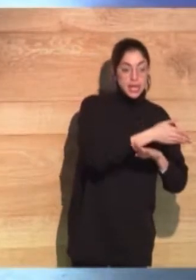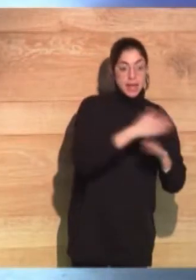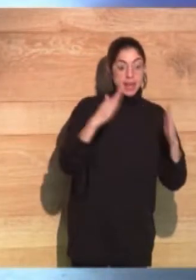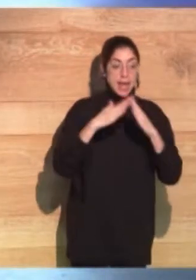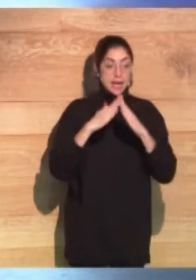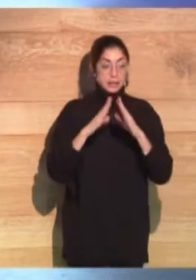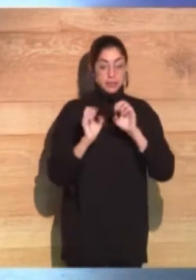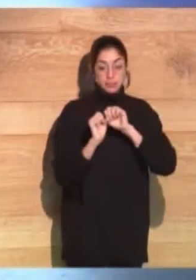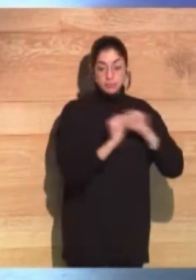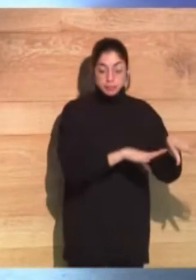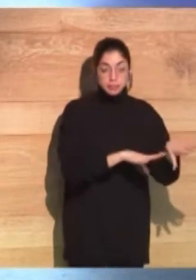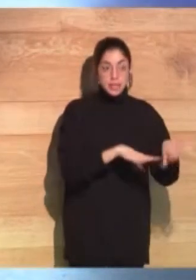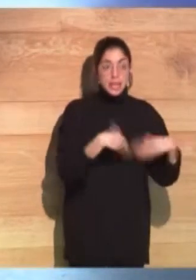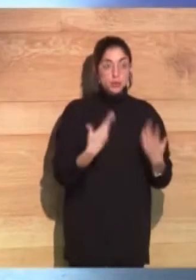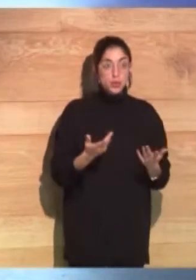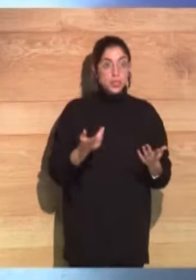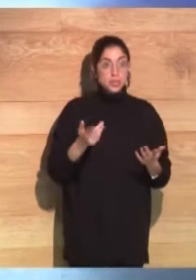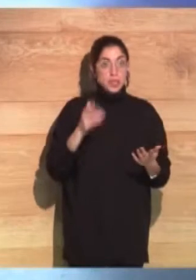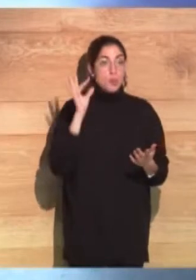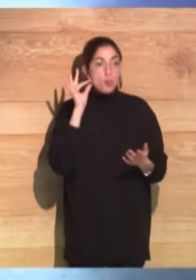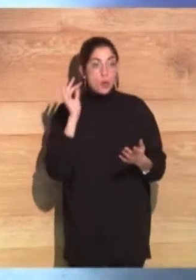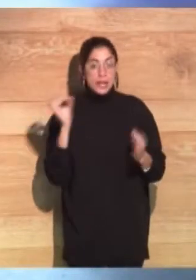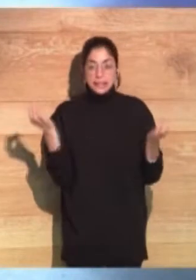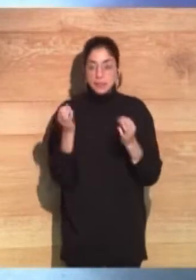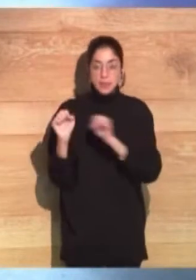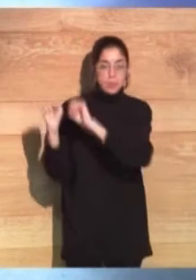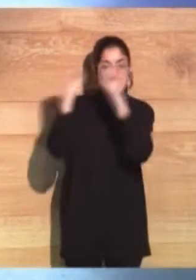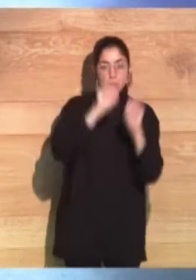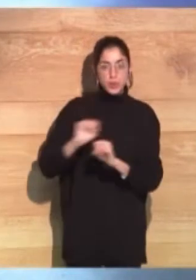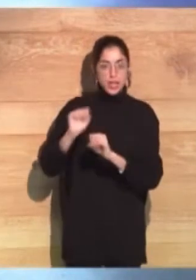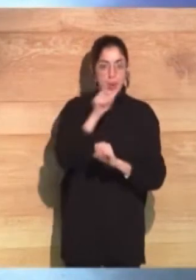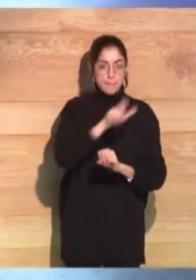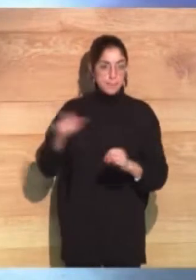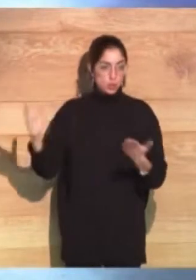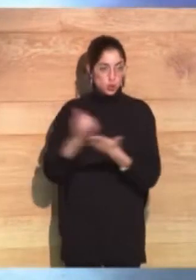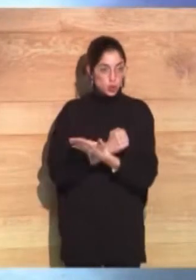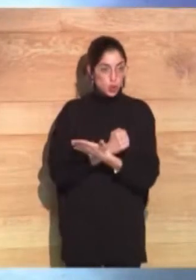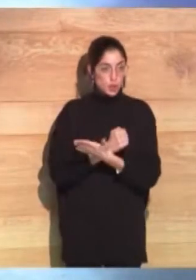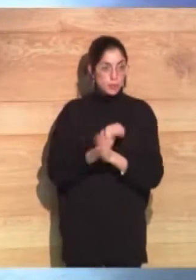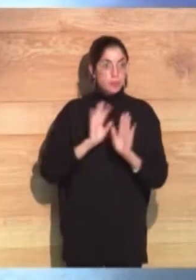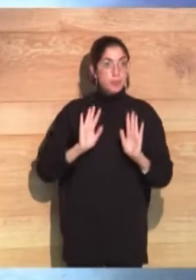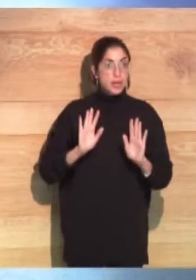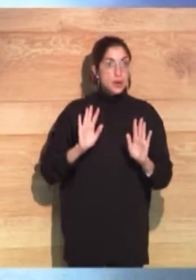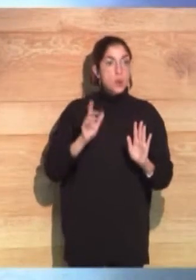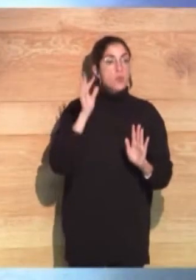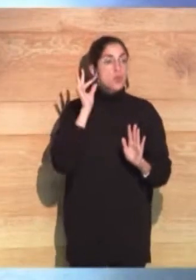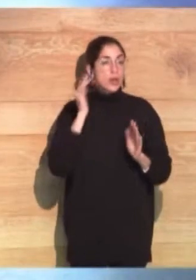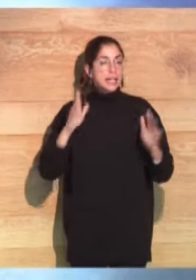las que tienen que ser las que protegen a todos. Pero al mismo tiempo, aunque las mujeres son